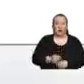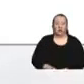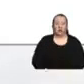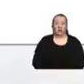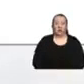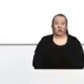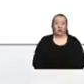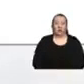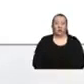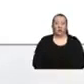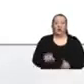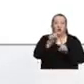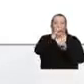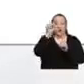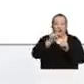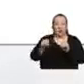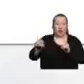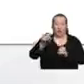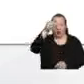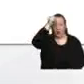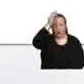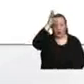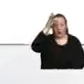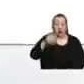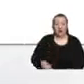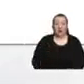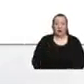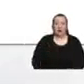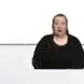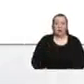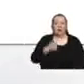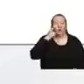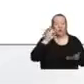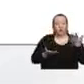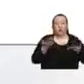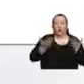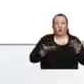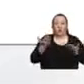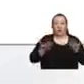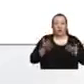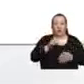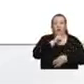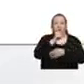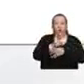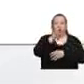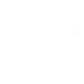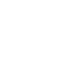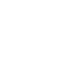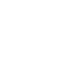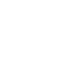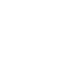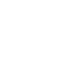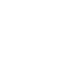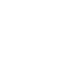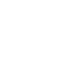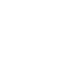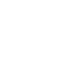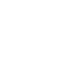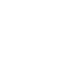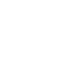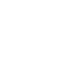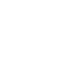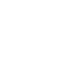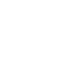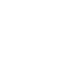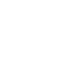sistema de inteligencia por si acaso para la verdad vencerá no en la página web que hemos hecho y para que noten